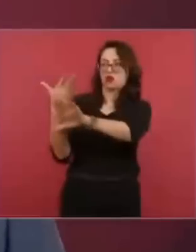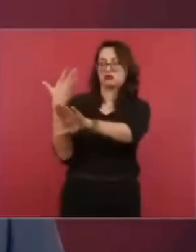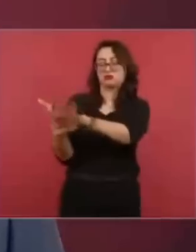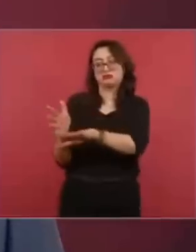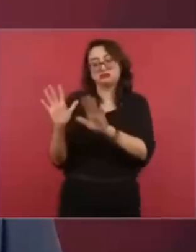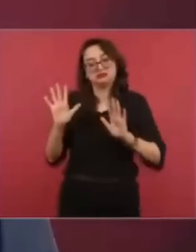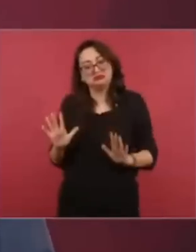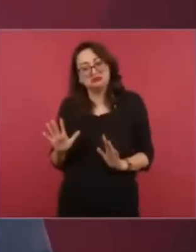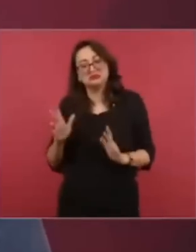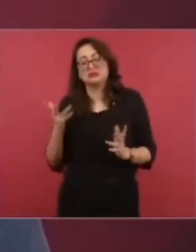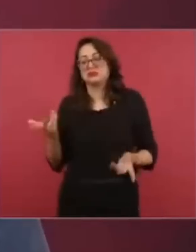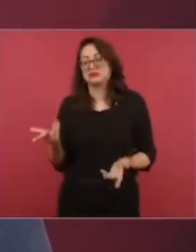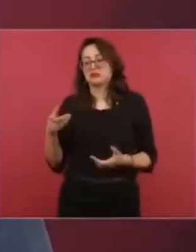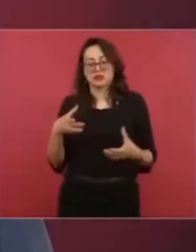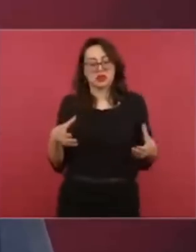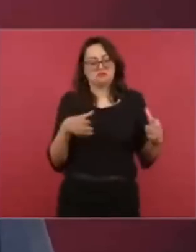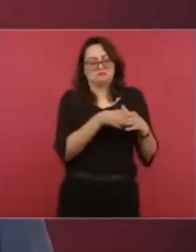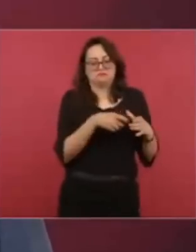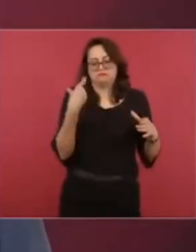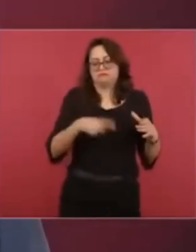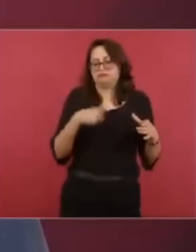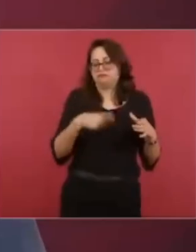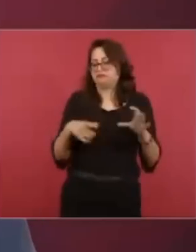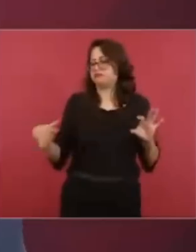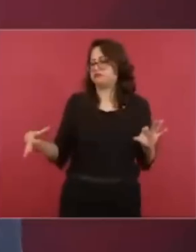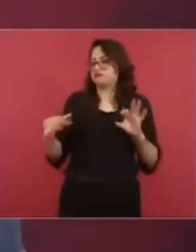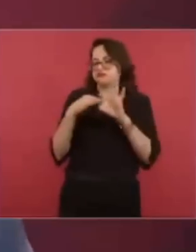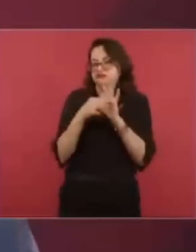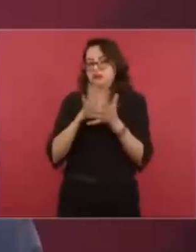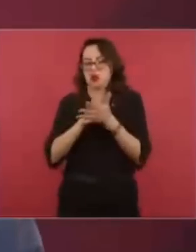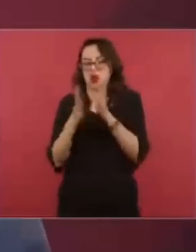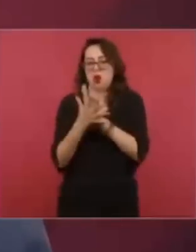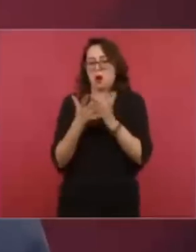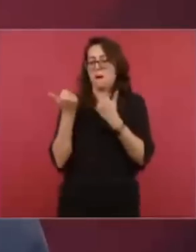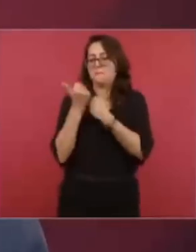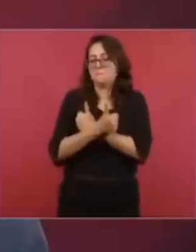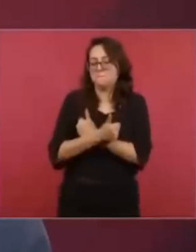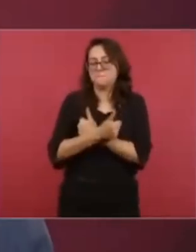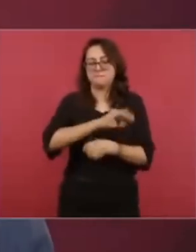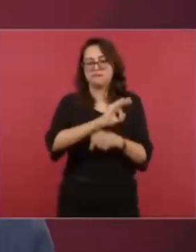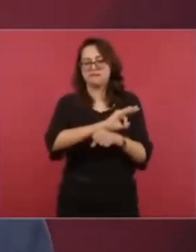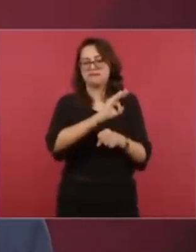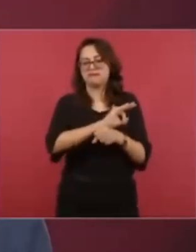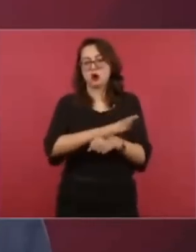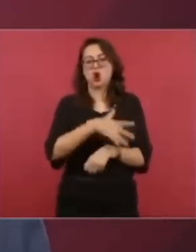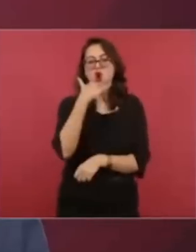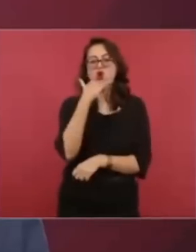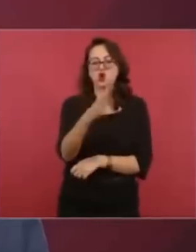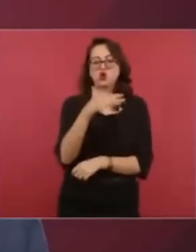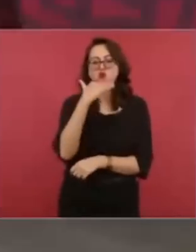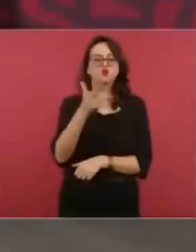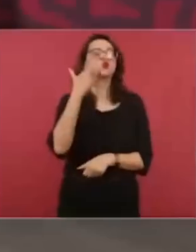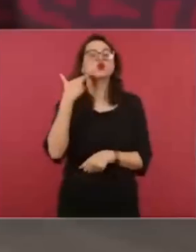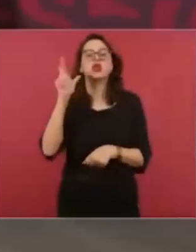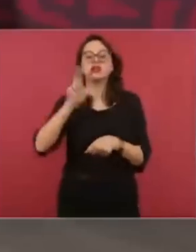de la oligarquía, de la minoría corrupta, rapaz.